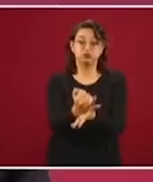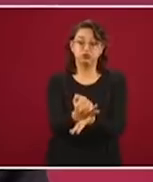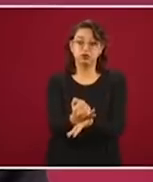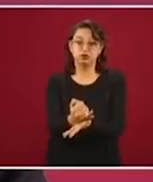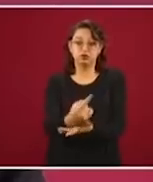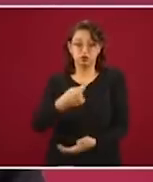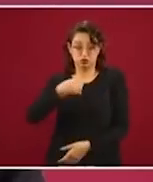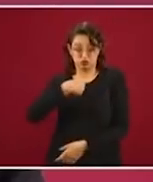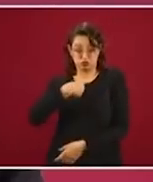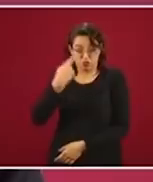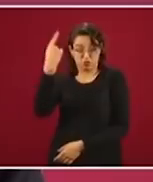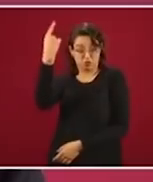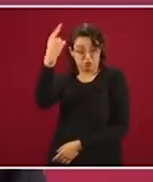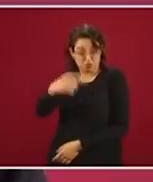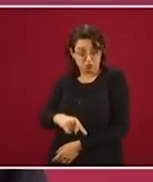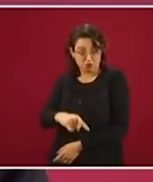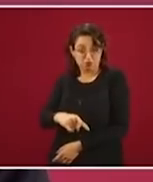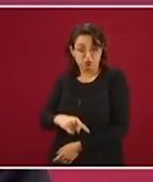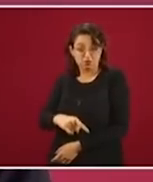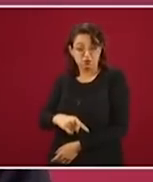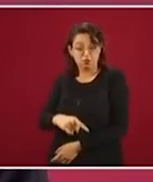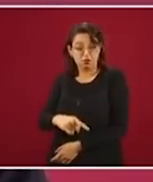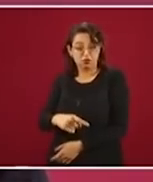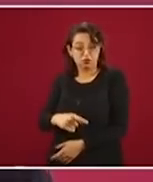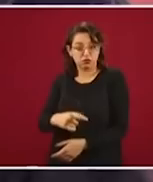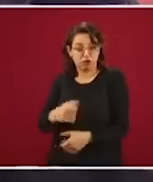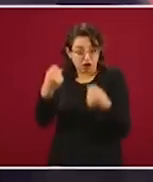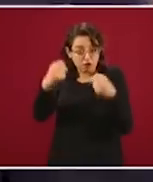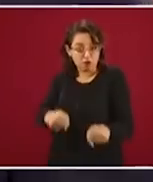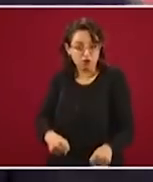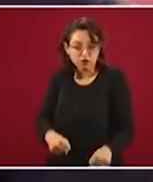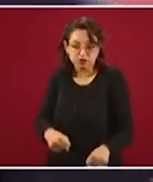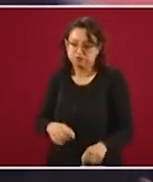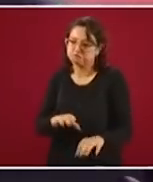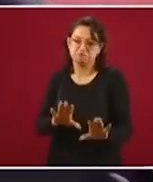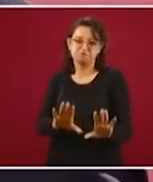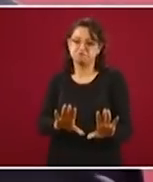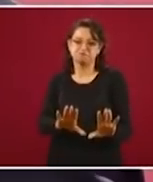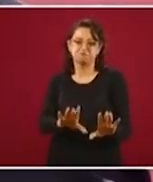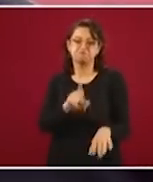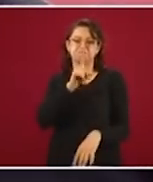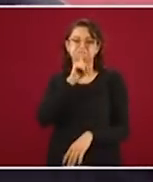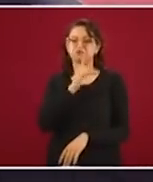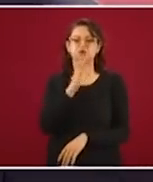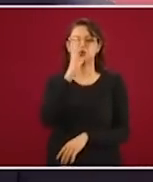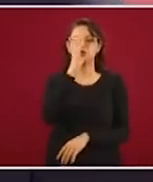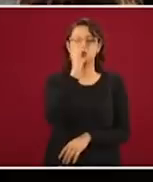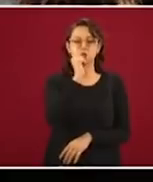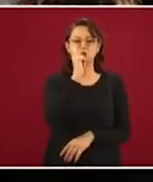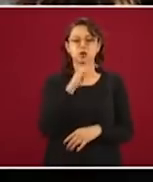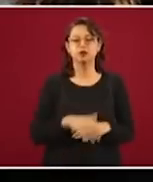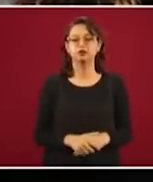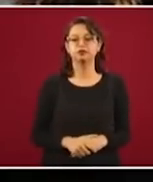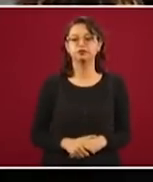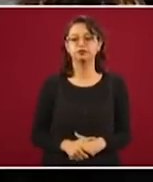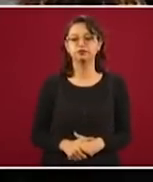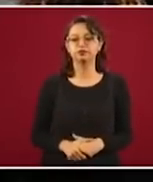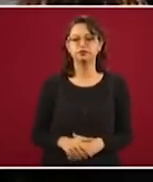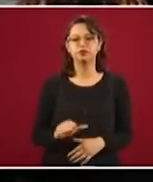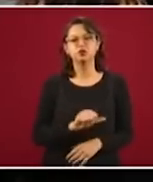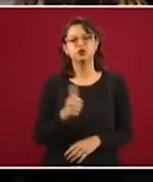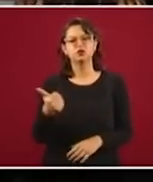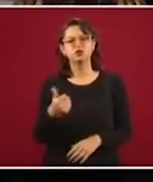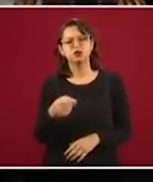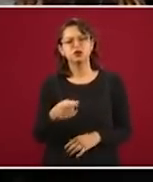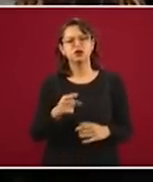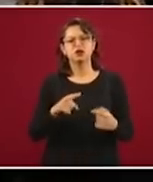podemos nosotros hacer nada por la fuerza. ¿Qué otra cosa? Los institutos, los contratos con las empresas, sí. Y la